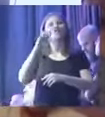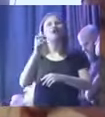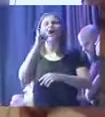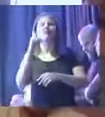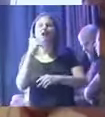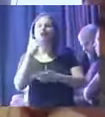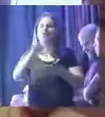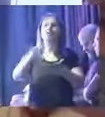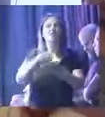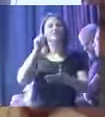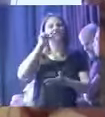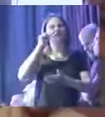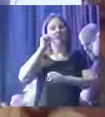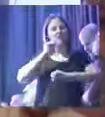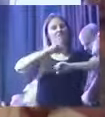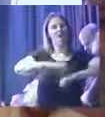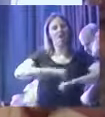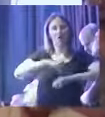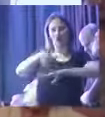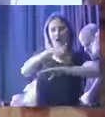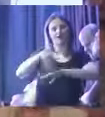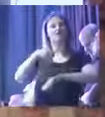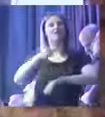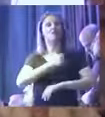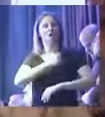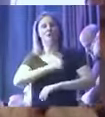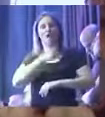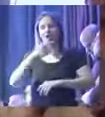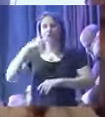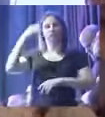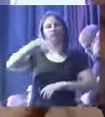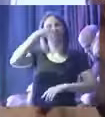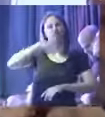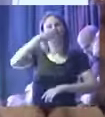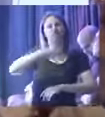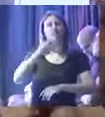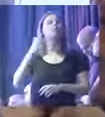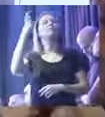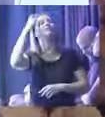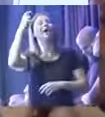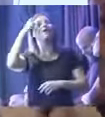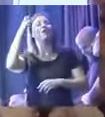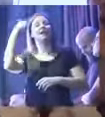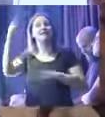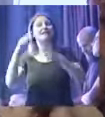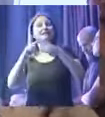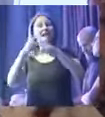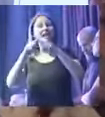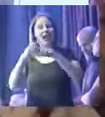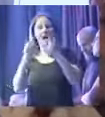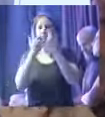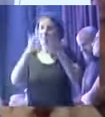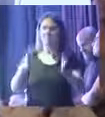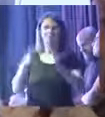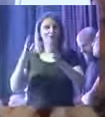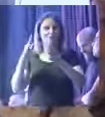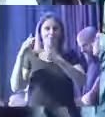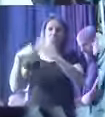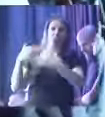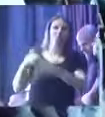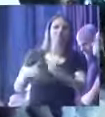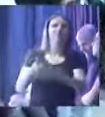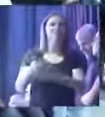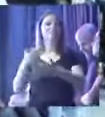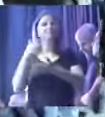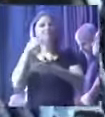donde Sereñi desde un balcón en Boulevard habló para todos, donde Tabaré desde La Teja inició su periplo. Es